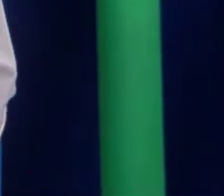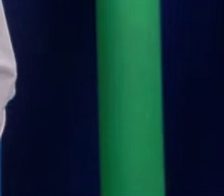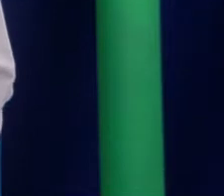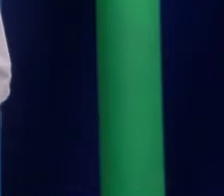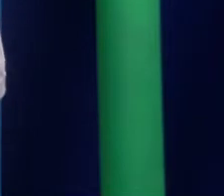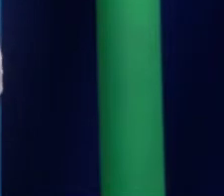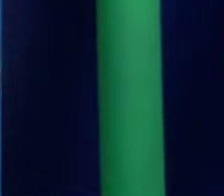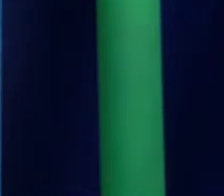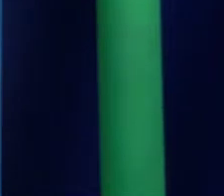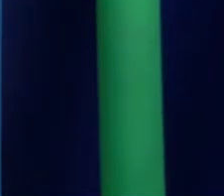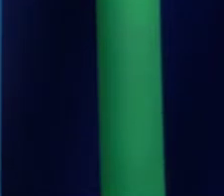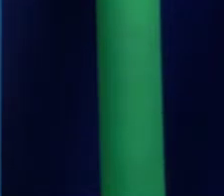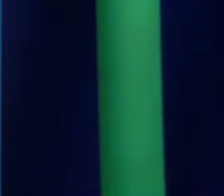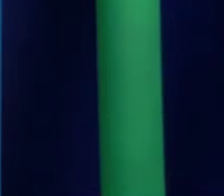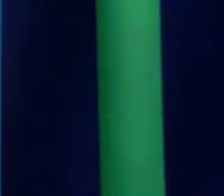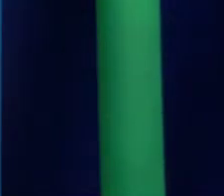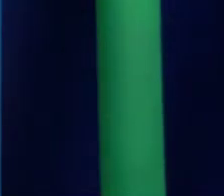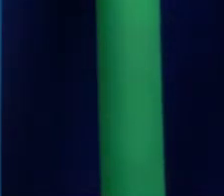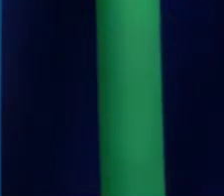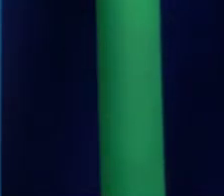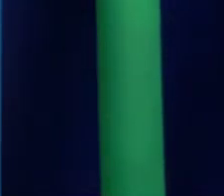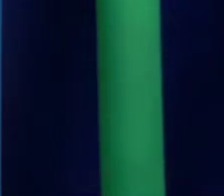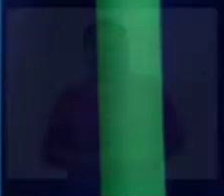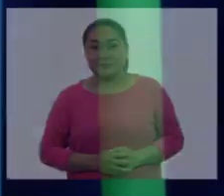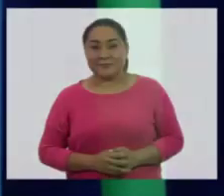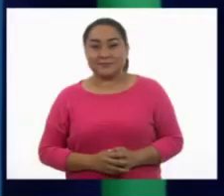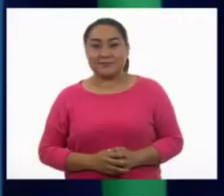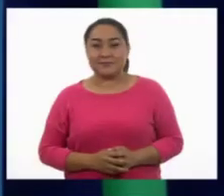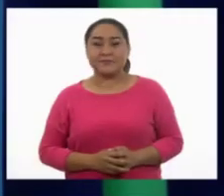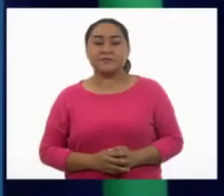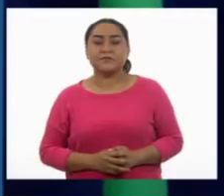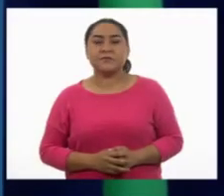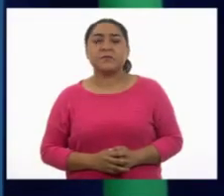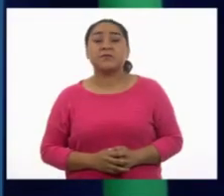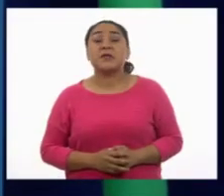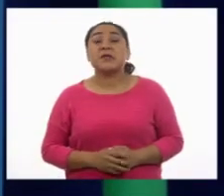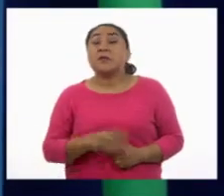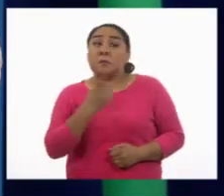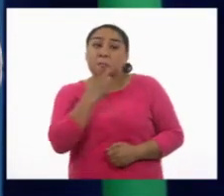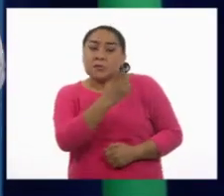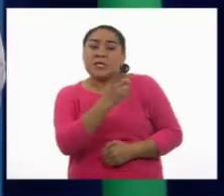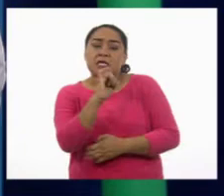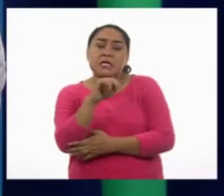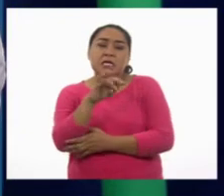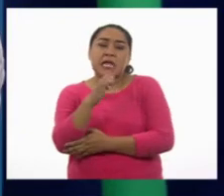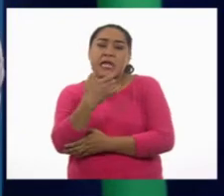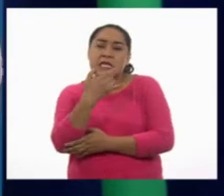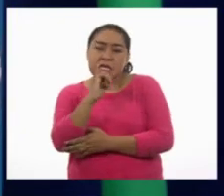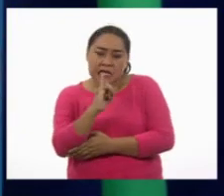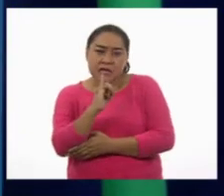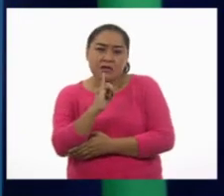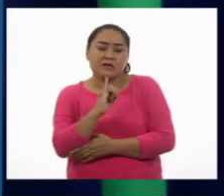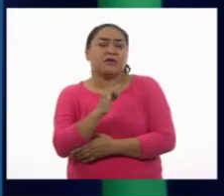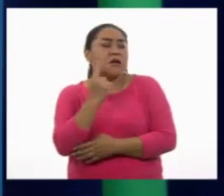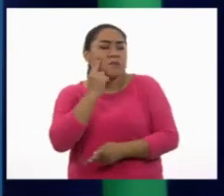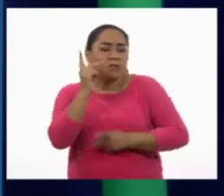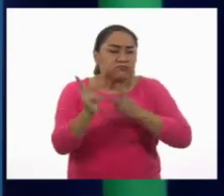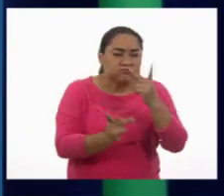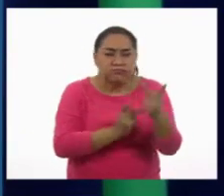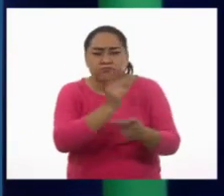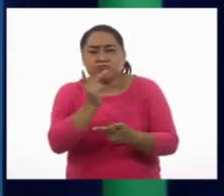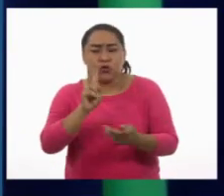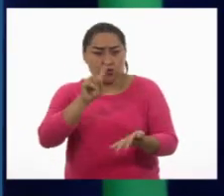Omelastol, Pampan en la Quetza, español, Guanáhuatl. Según los datos del INEGE, en la Escuela Intercensal